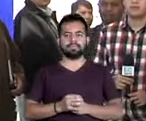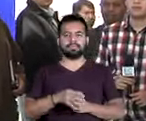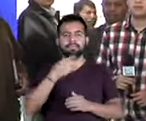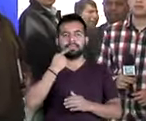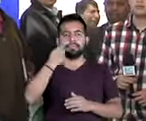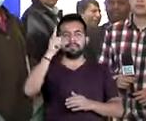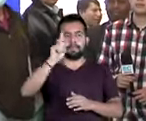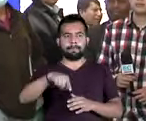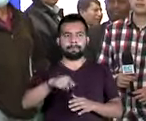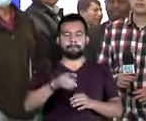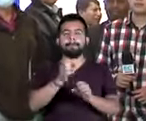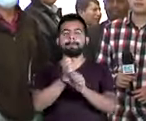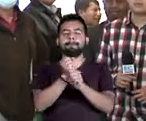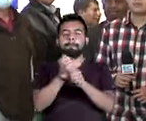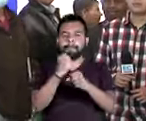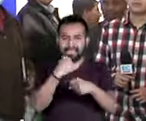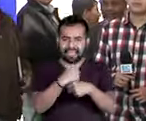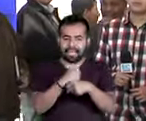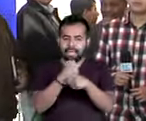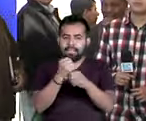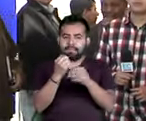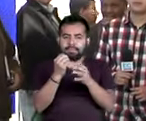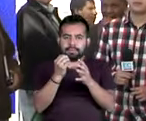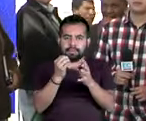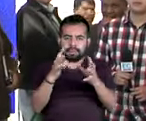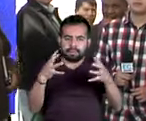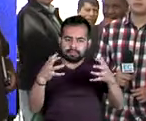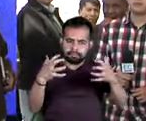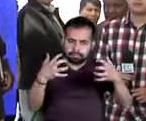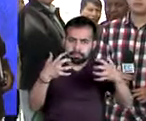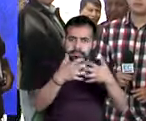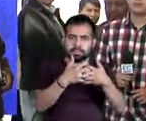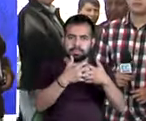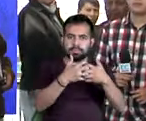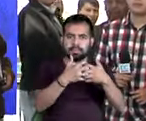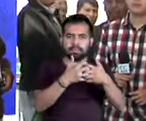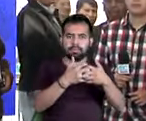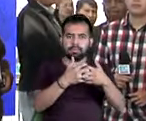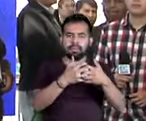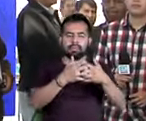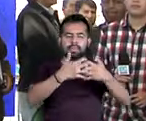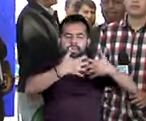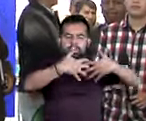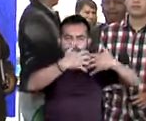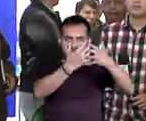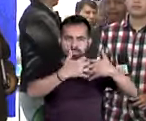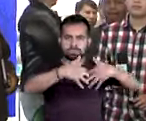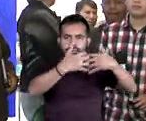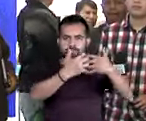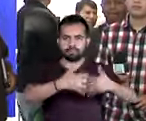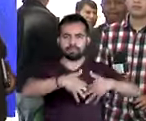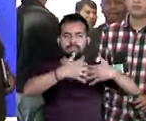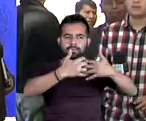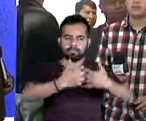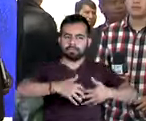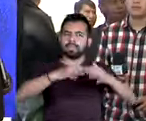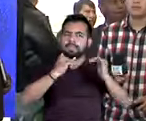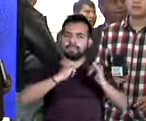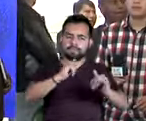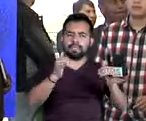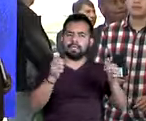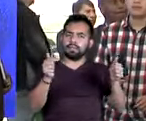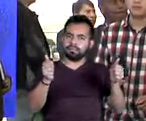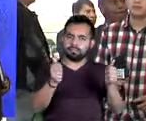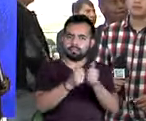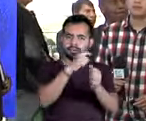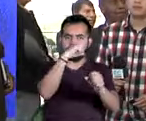que haga que calcen y empaten los engranajes que en este momento tienen que juntarse para que ese